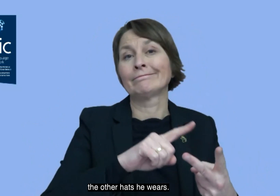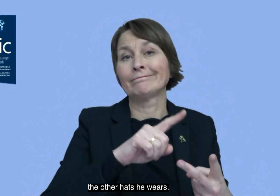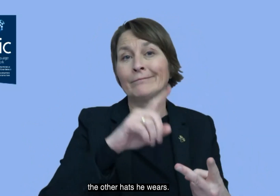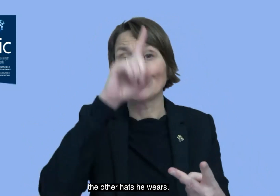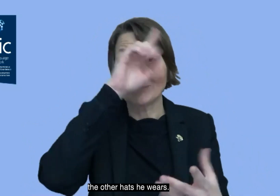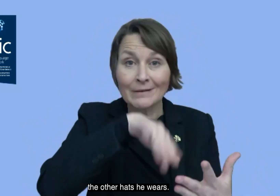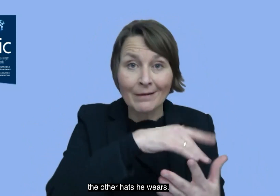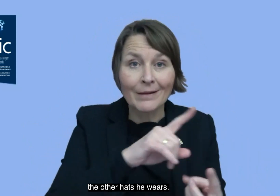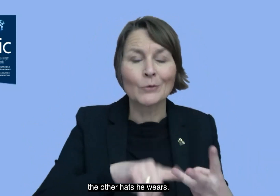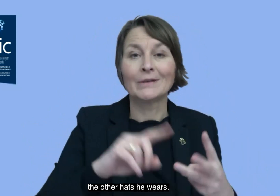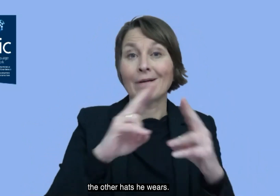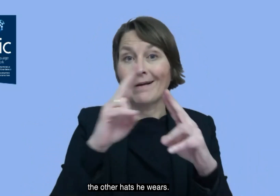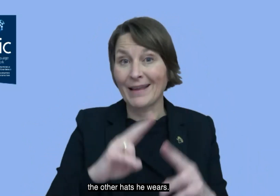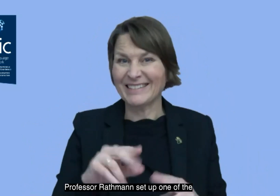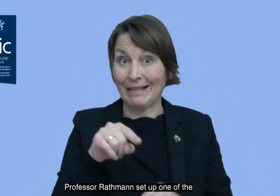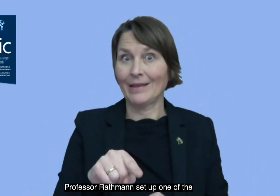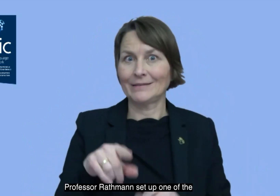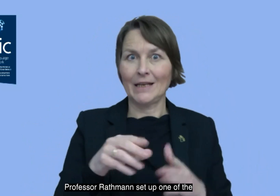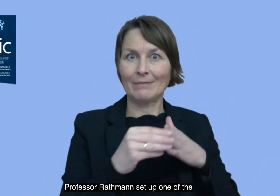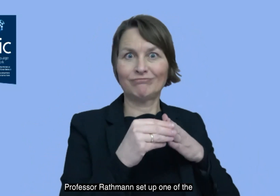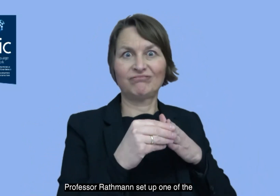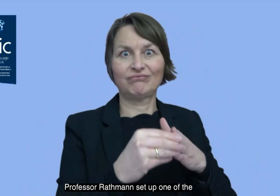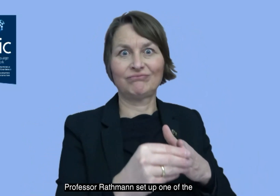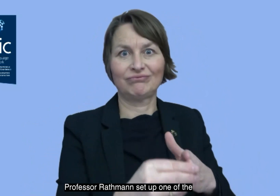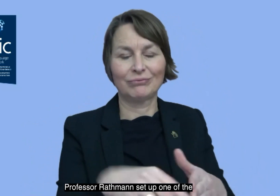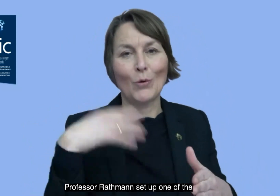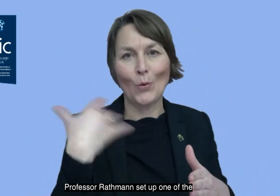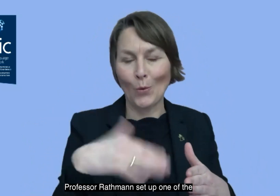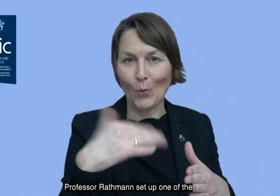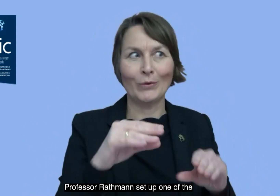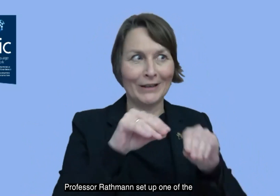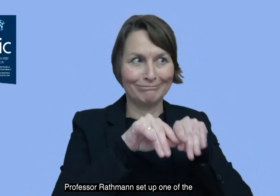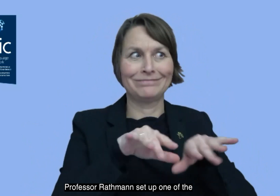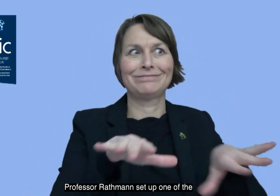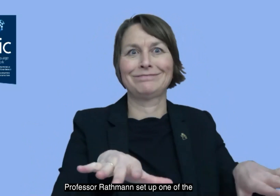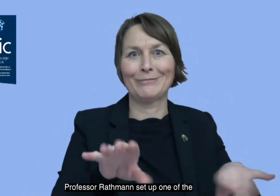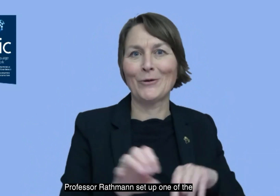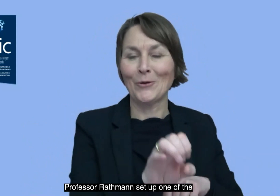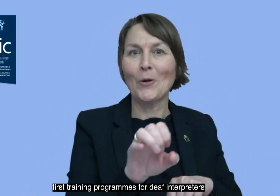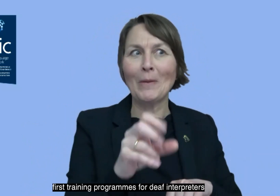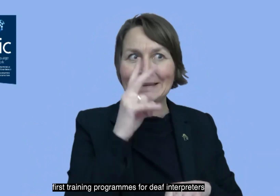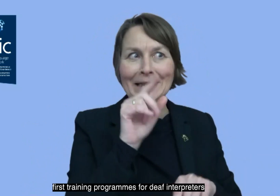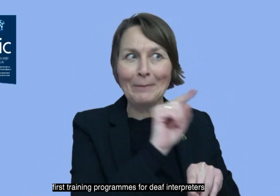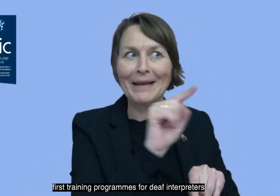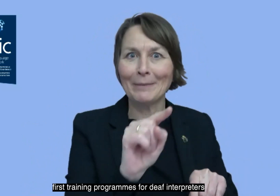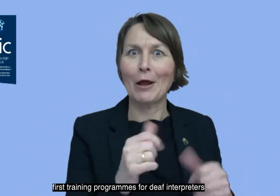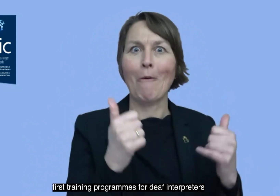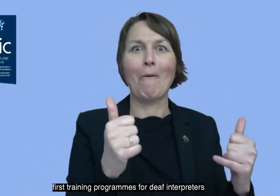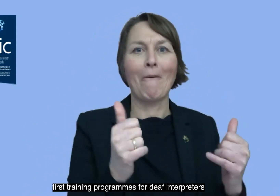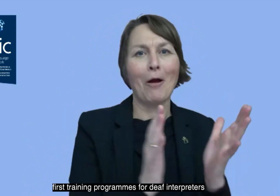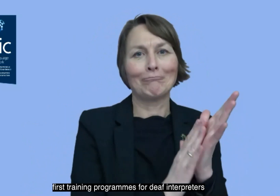hace. El profesor Rathmann estableció uno de los primeros programas de formación